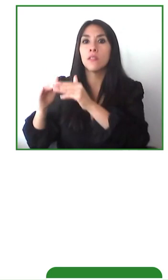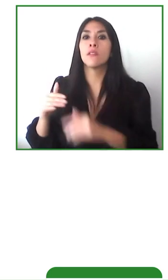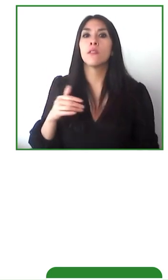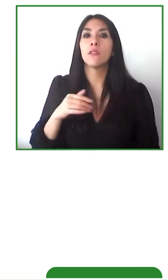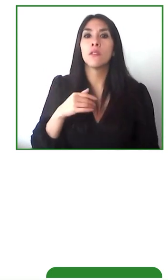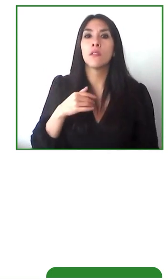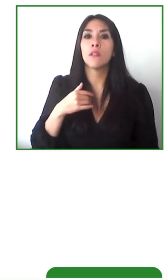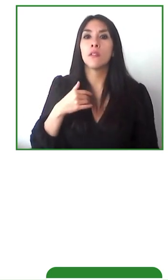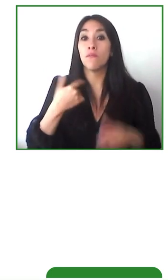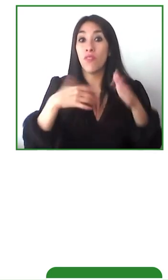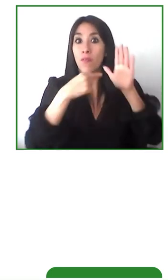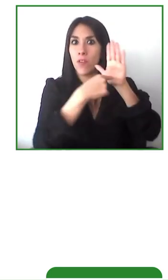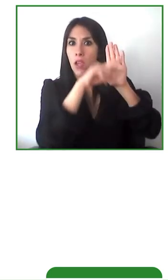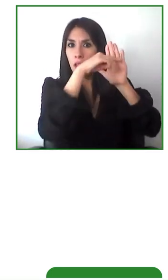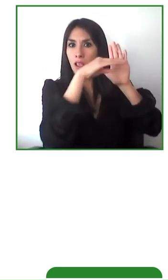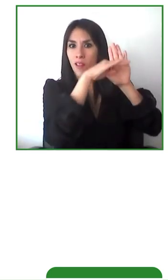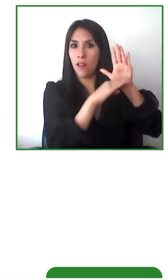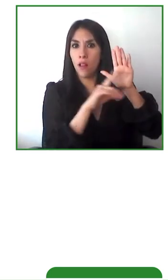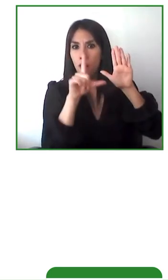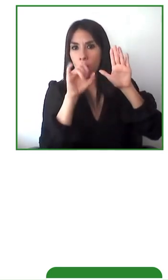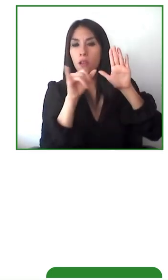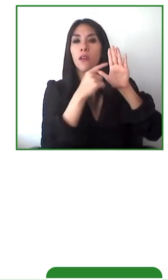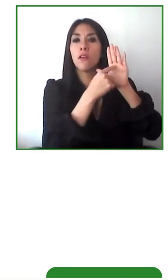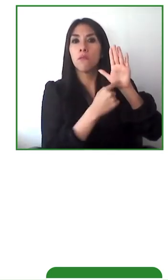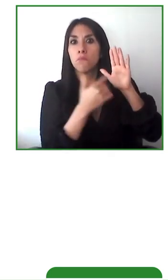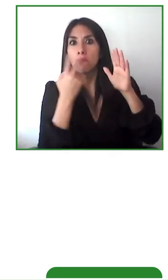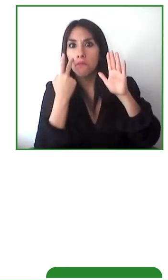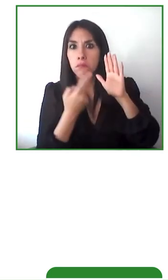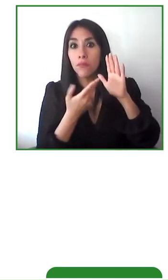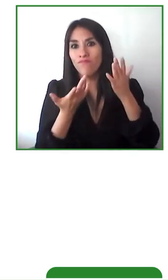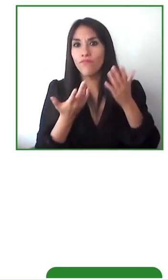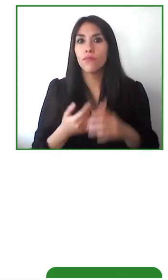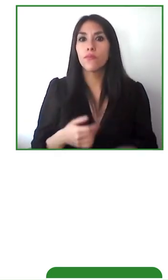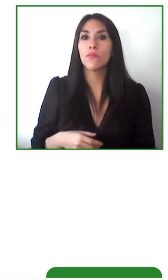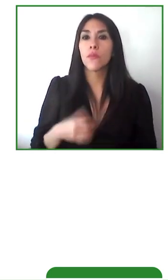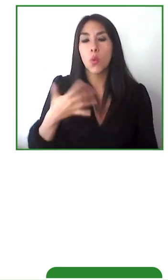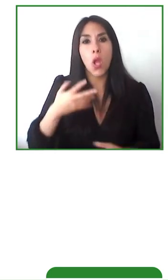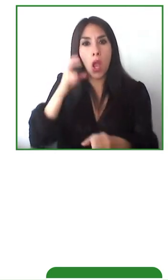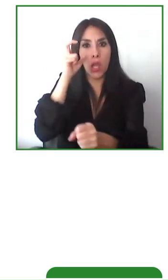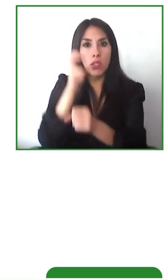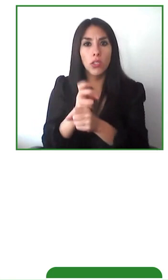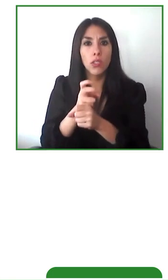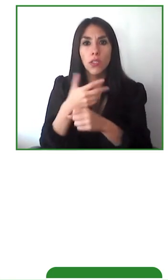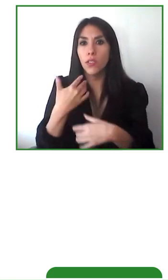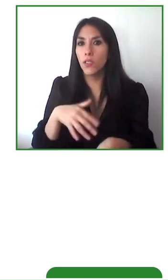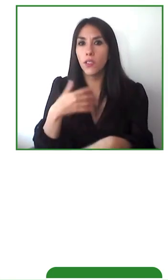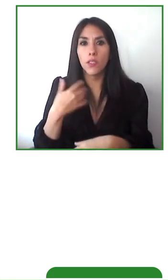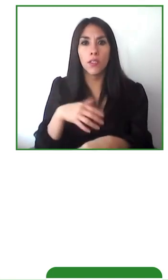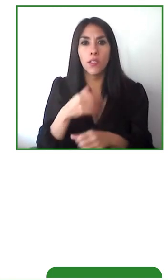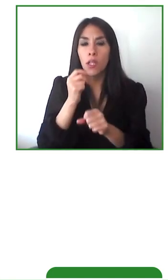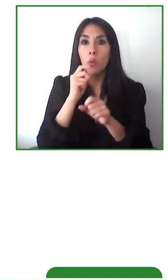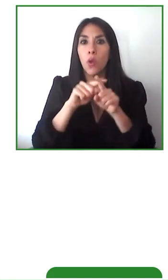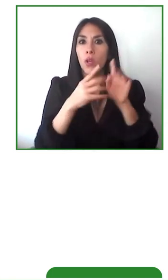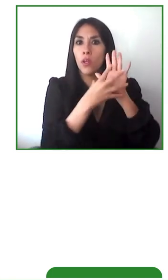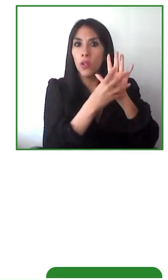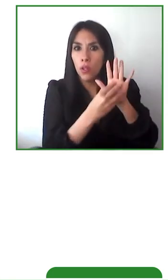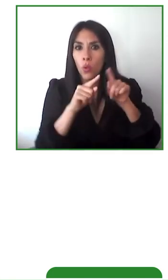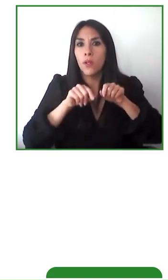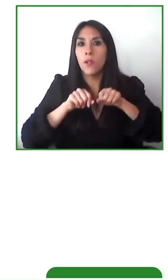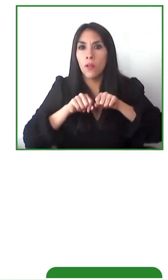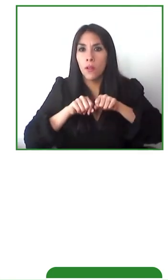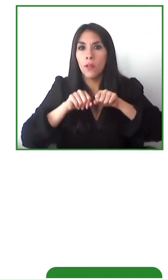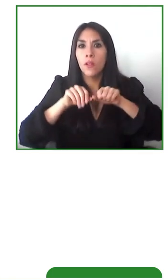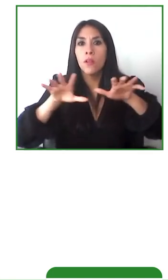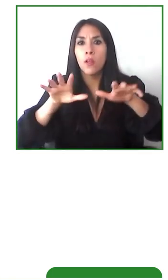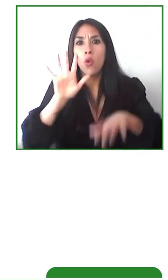es lo que hace más difícil de la replicación del modelo. No el modelo en sí, puesto que